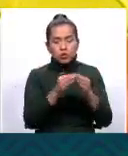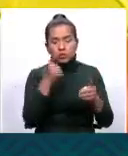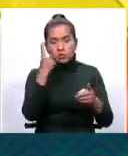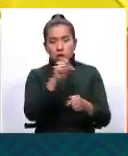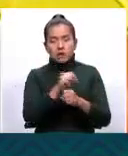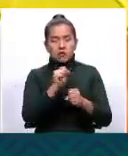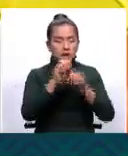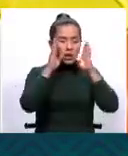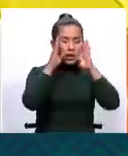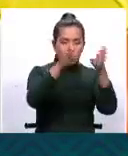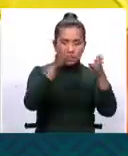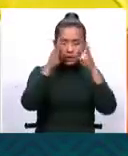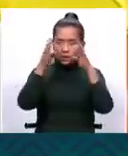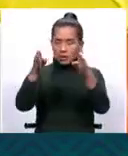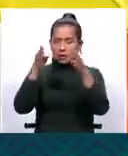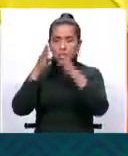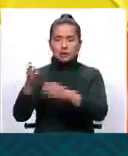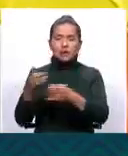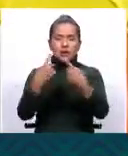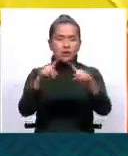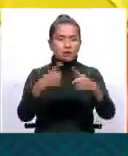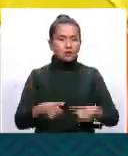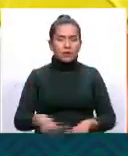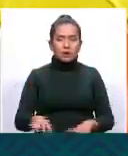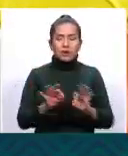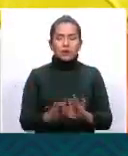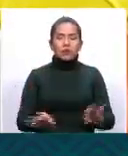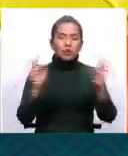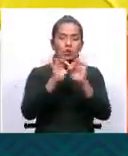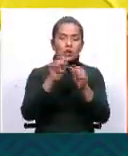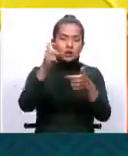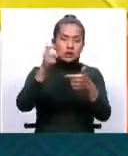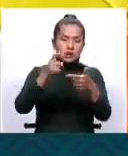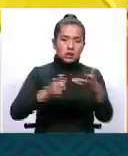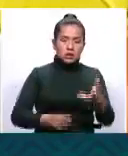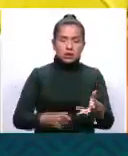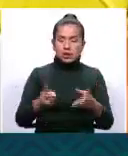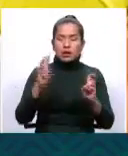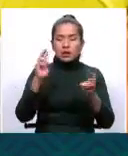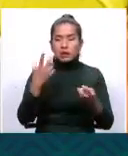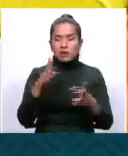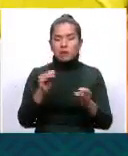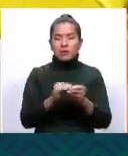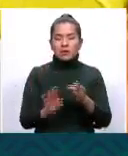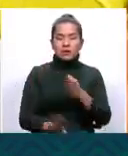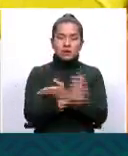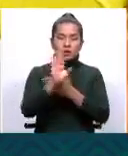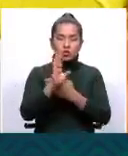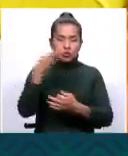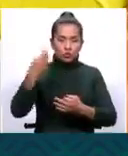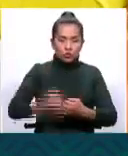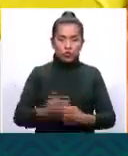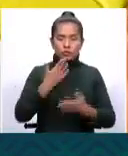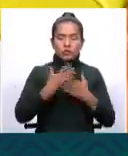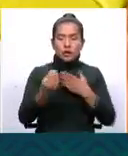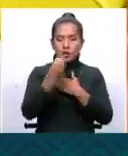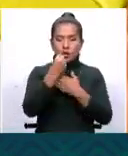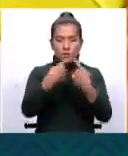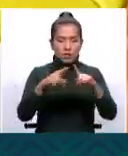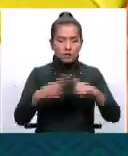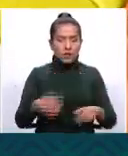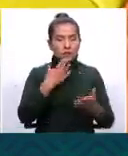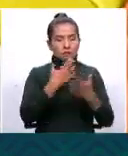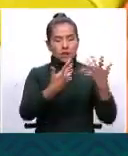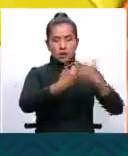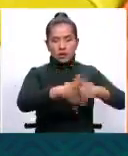atender distintas demandas fundamentalmente orientadas al tema de seguridad con soberanía alimentaria, industrialización